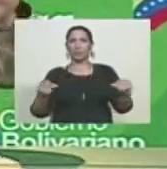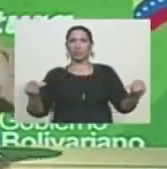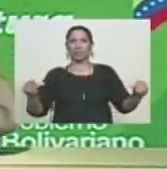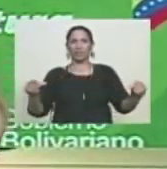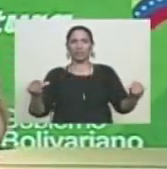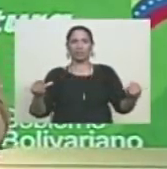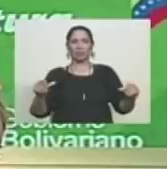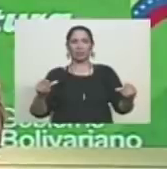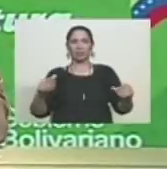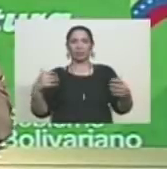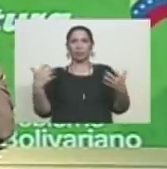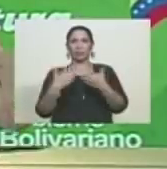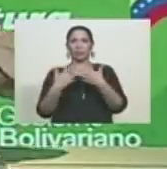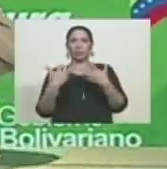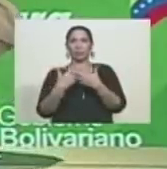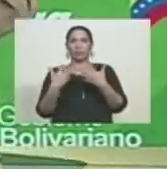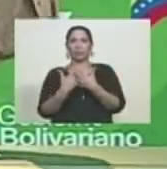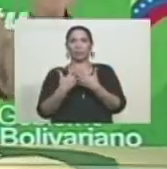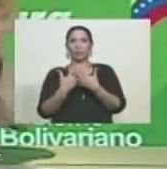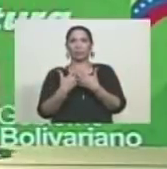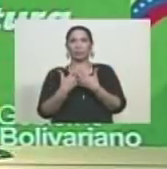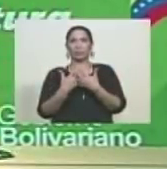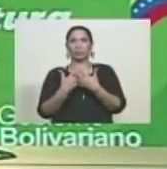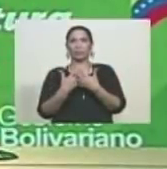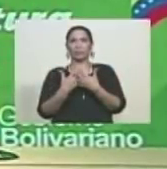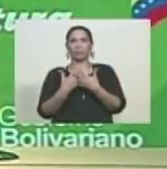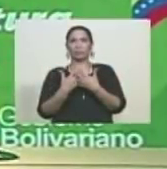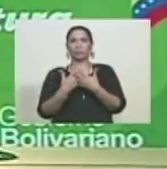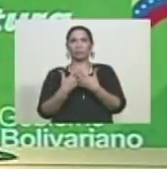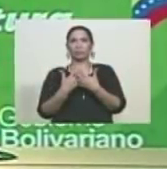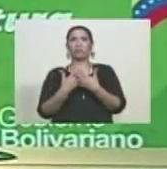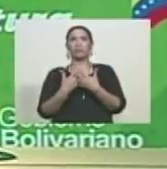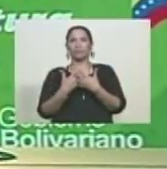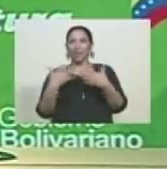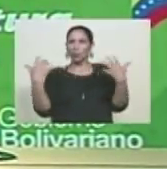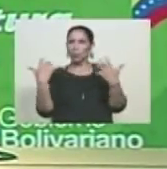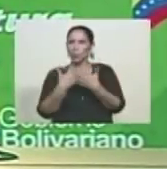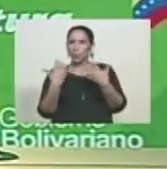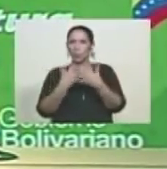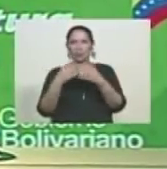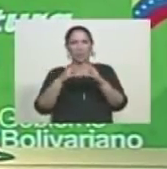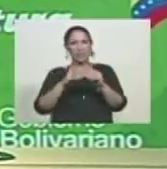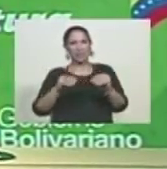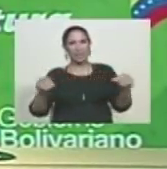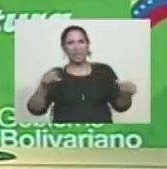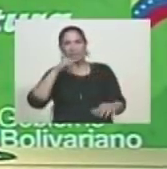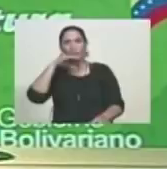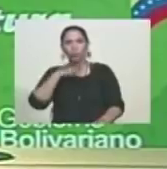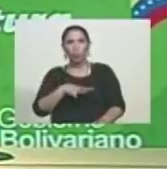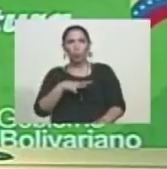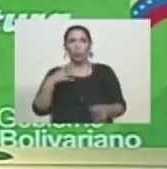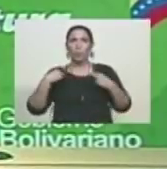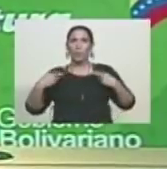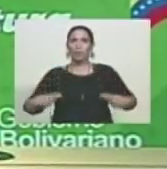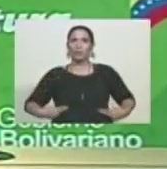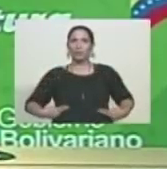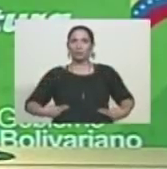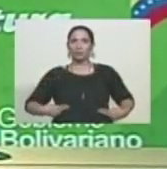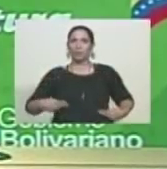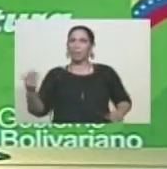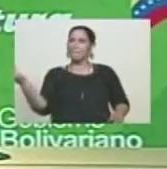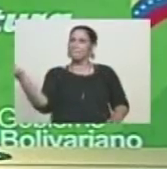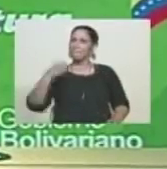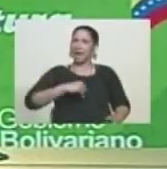clases. En la lucha de clases en general, la lucha por la tierra en la historia de la humanidad ha sido la lucha